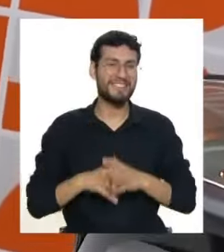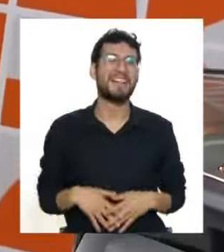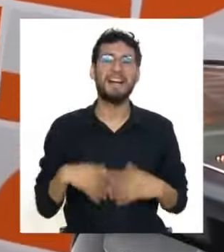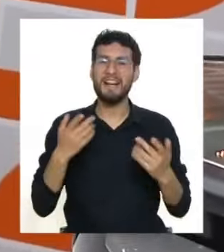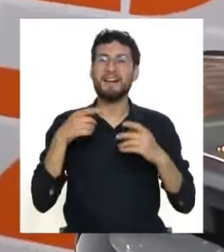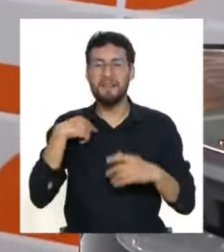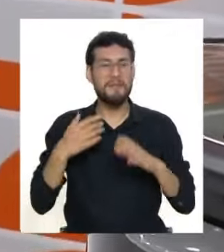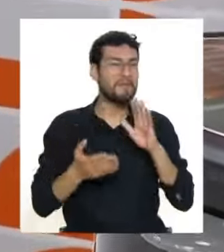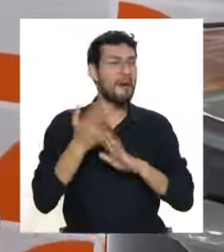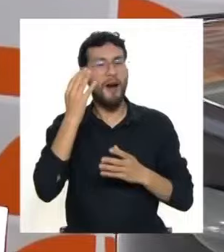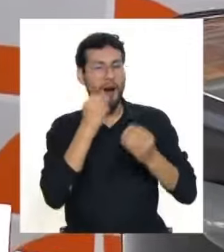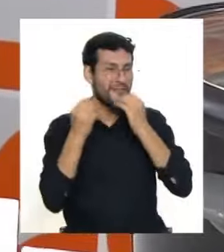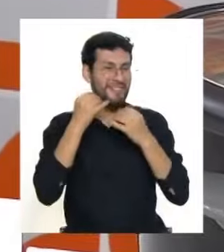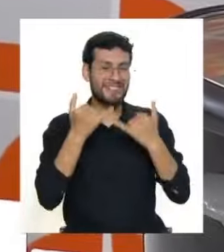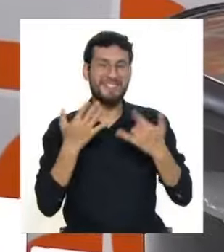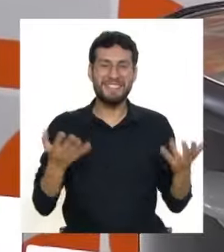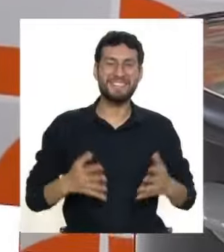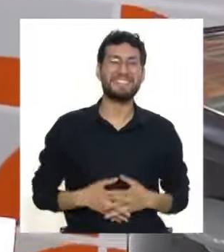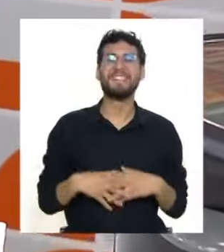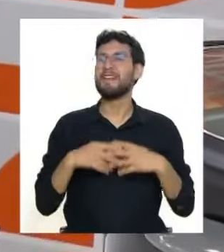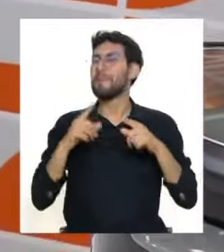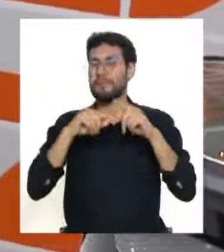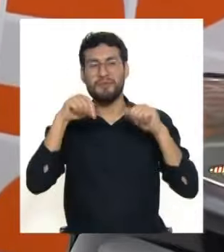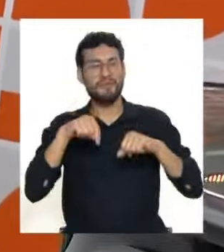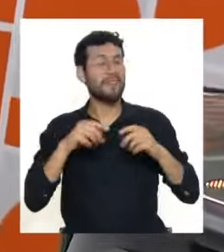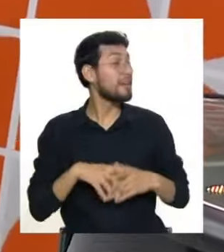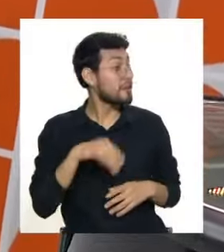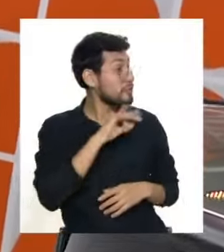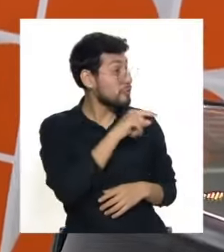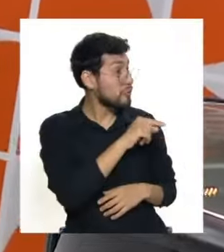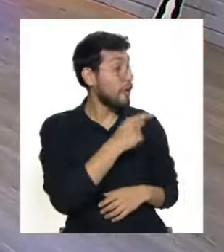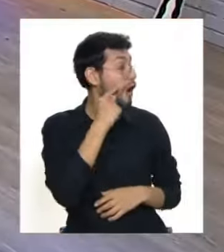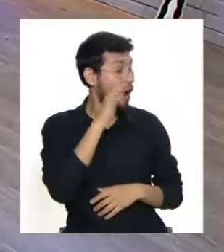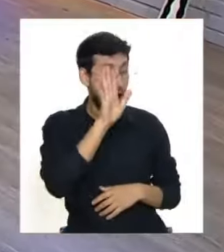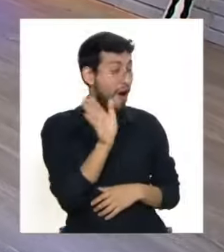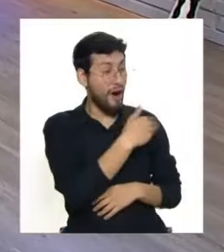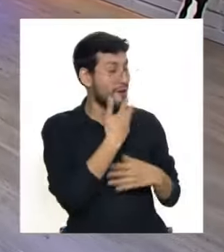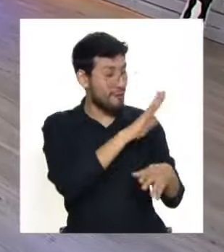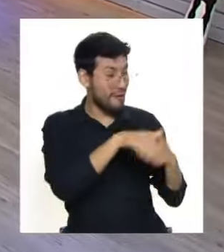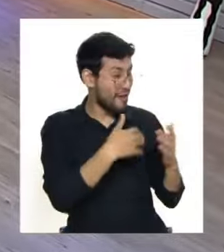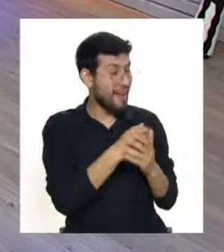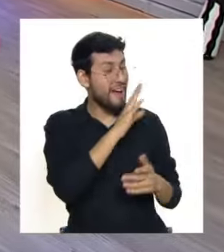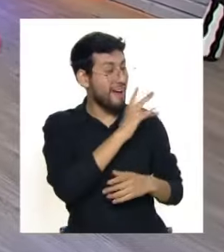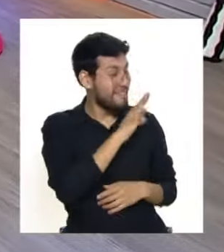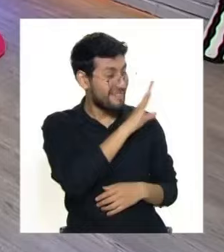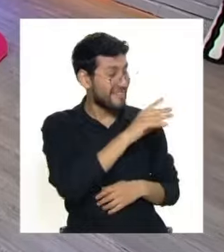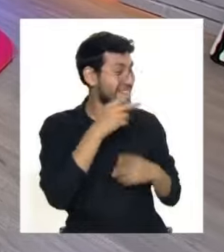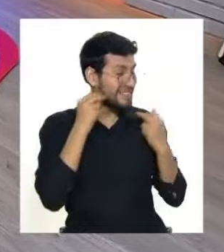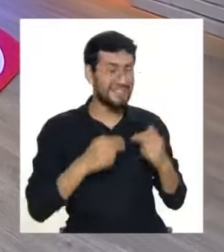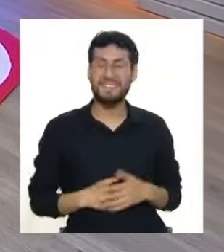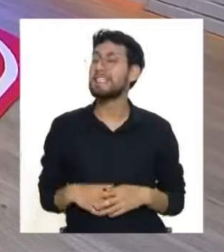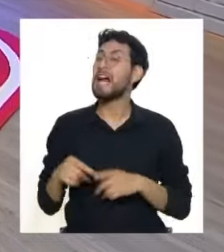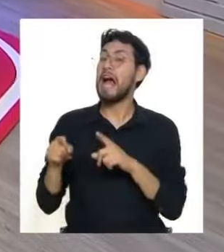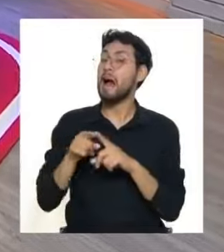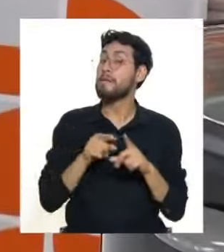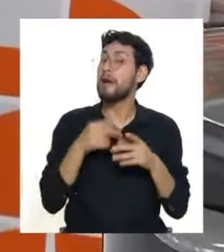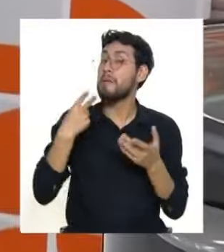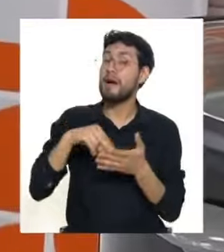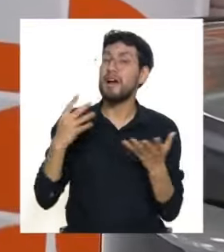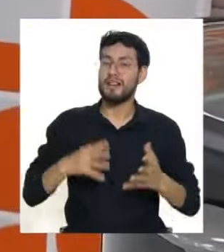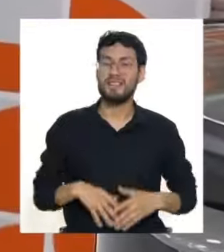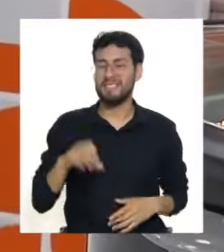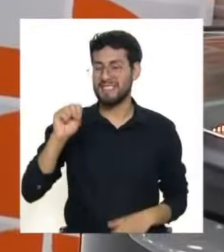a tahuampear, vamos a comer, ahora sí vamos a dishanguear cuando le hacen la pierna. O sea, tú te sabes todo el coloquio de ahí, bebé. Y también, y uno de los bailes es